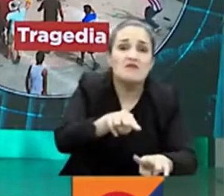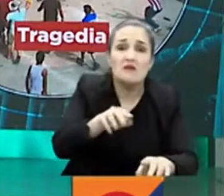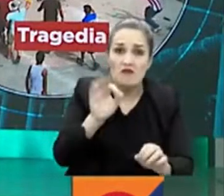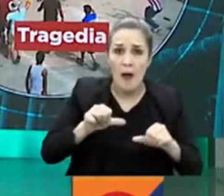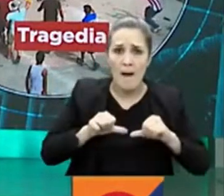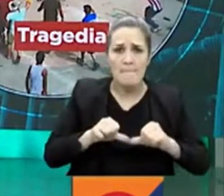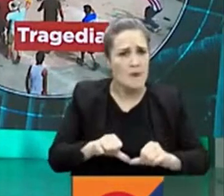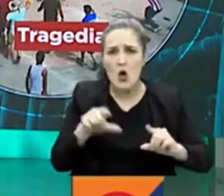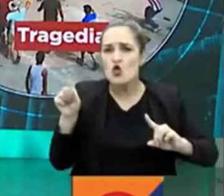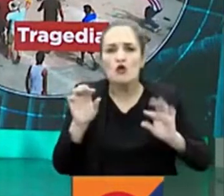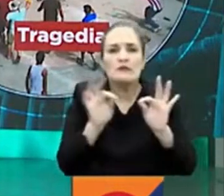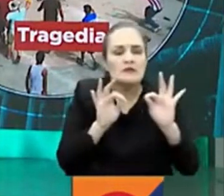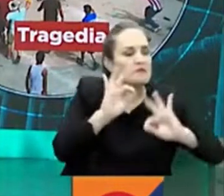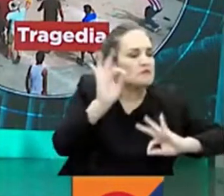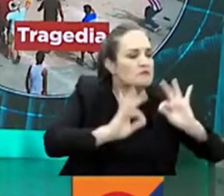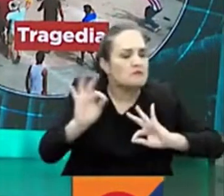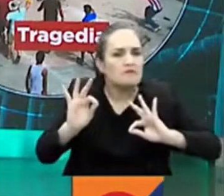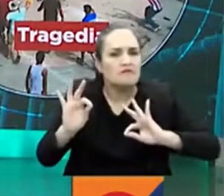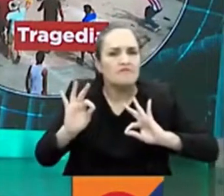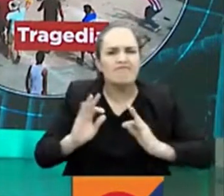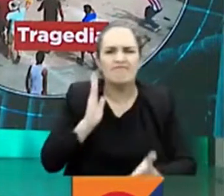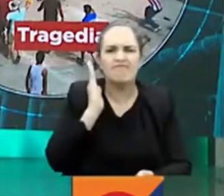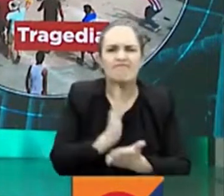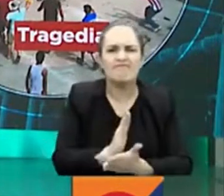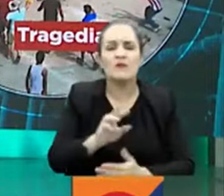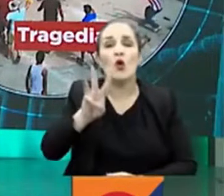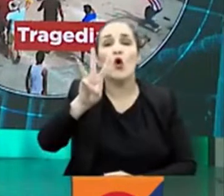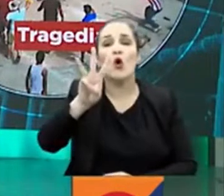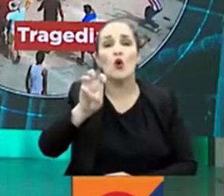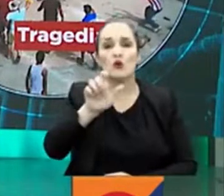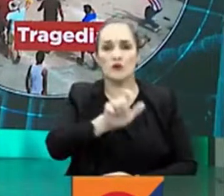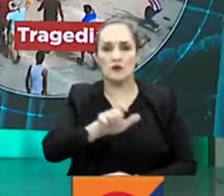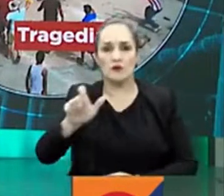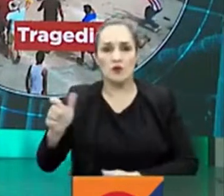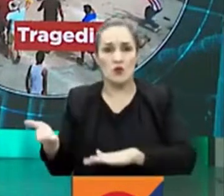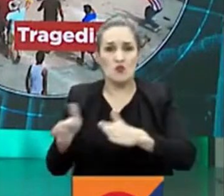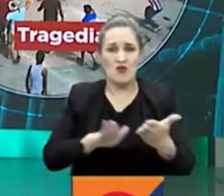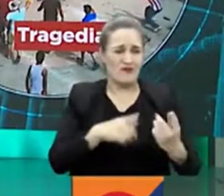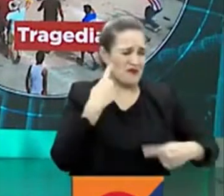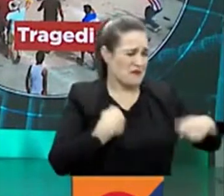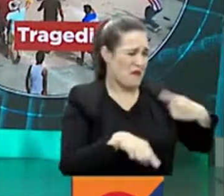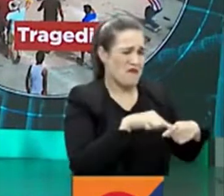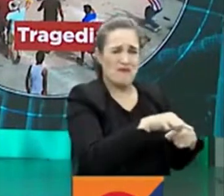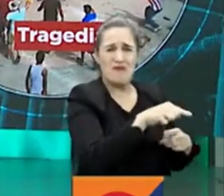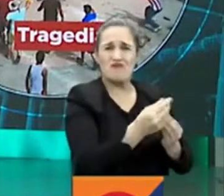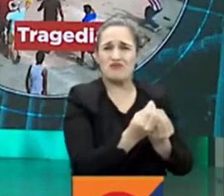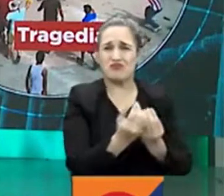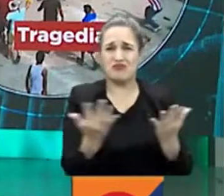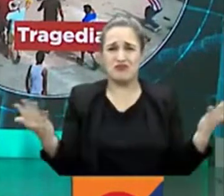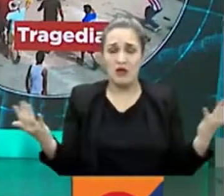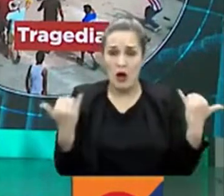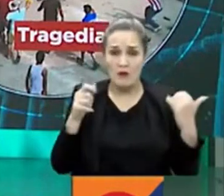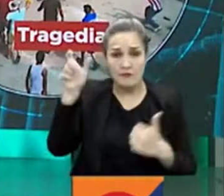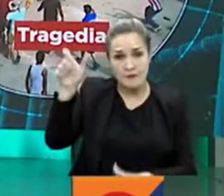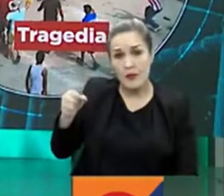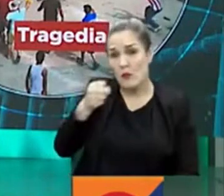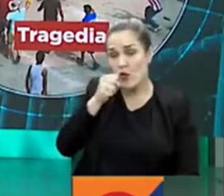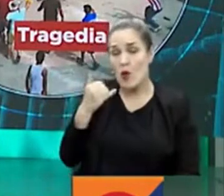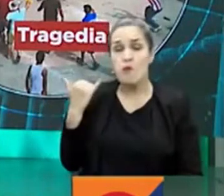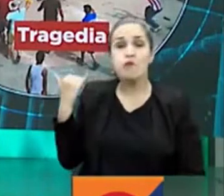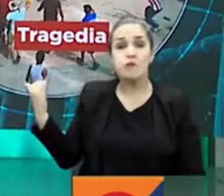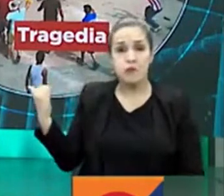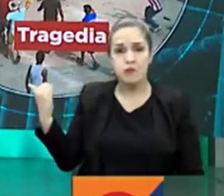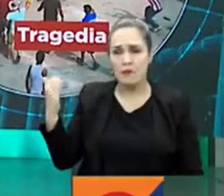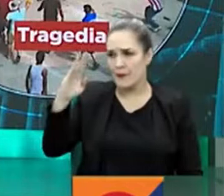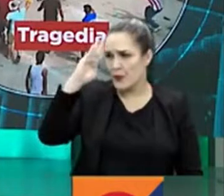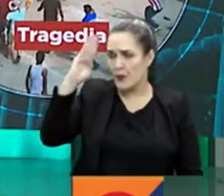menos 8 personas perdieron la vida y decenas hay de heridos. Jimmy hoy está en el lugar de la noticia. Jimmy